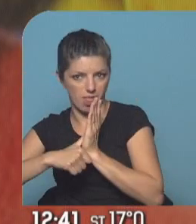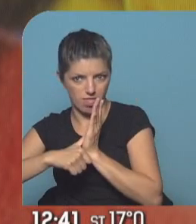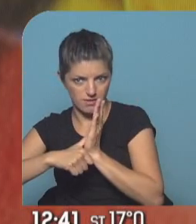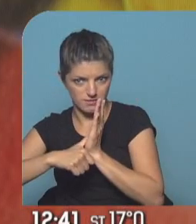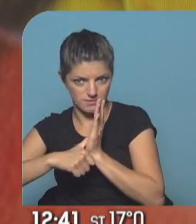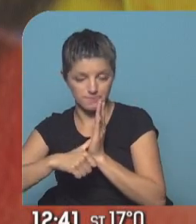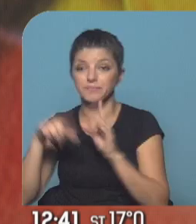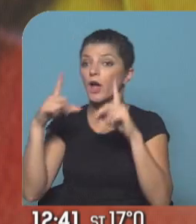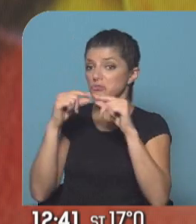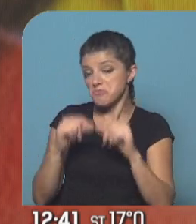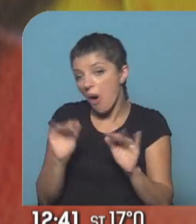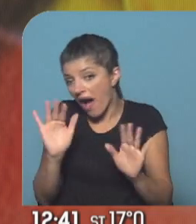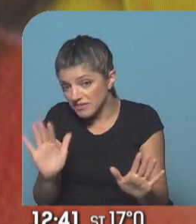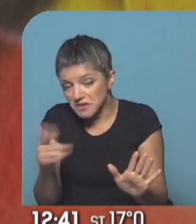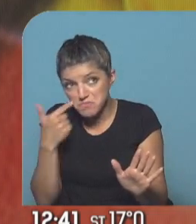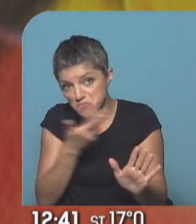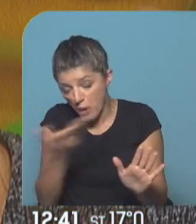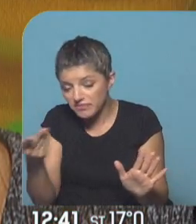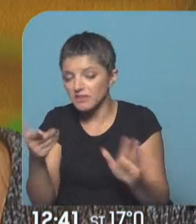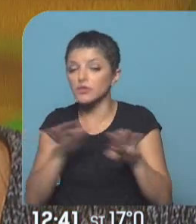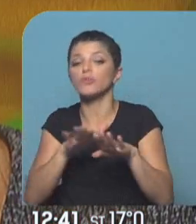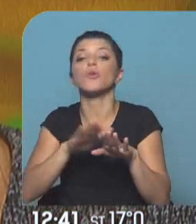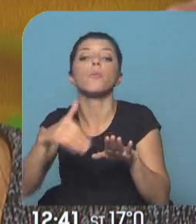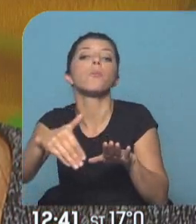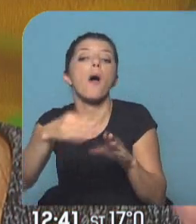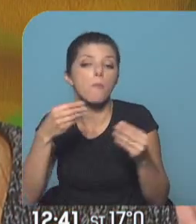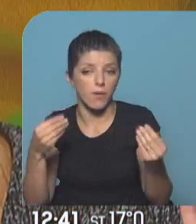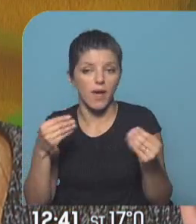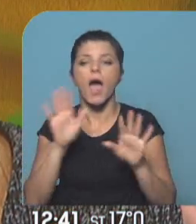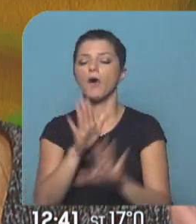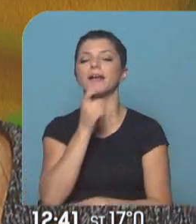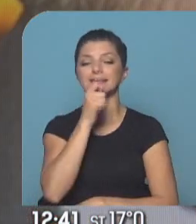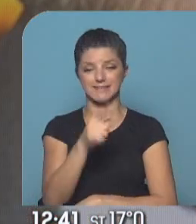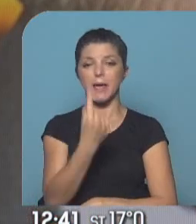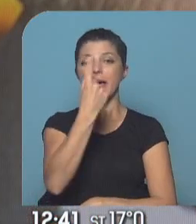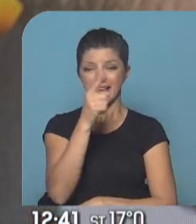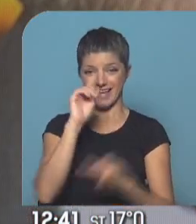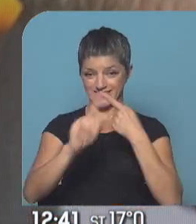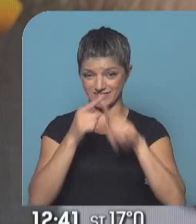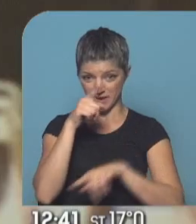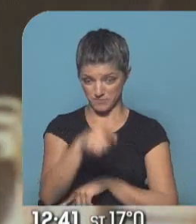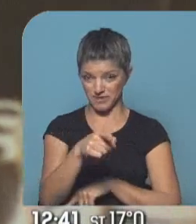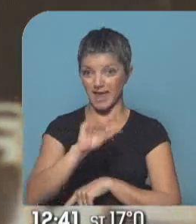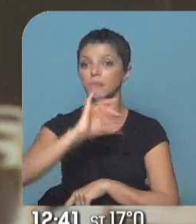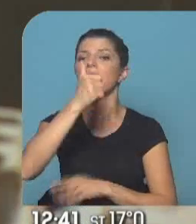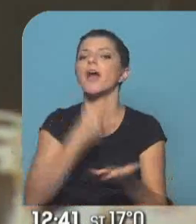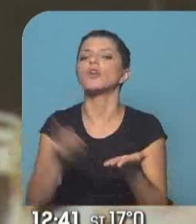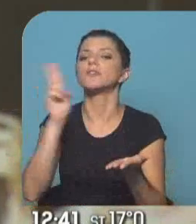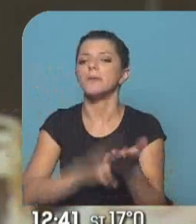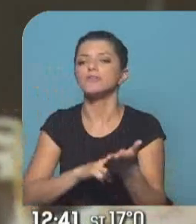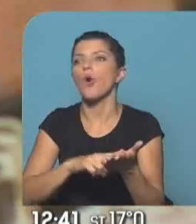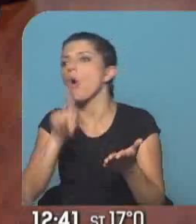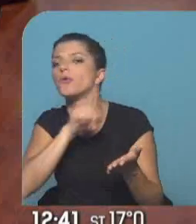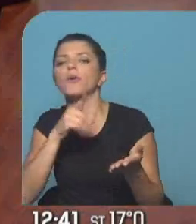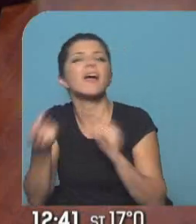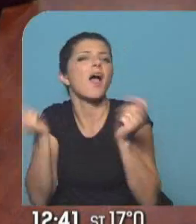números así dan un mapa. La pregunta es, ¿qué puede cambiar si Merkel gana de nuevo, si no gana de nuevo? ¿Qué puede cambiar con esta elección, Bueno, a ver, José? en